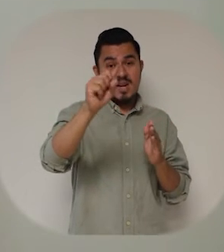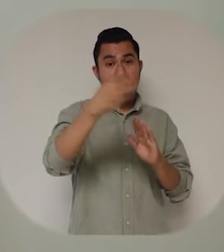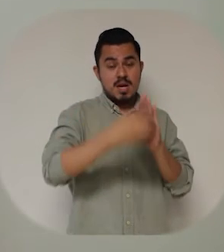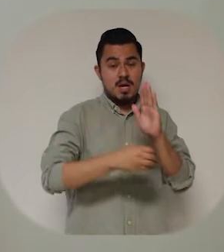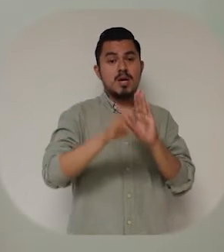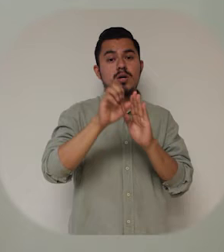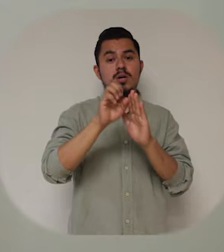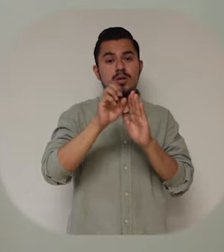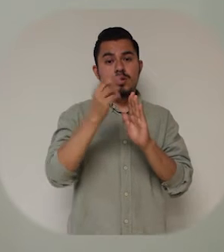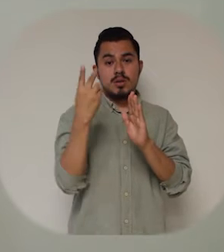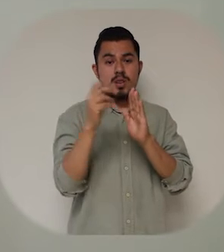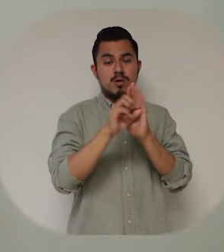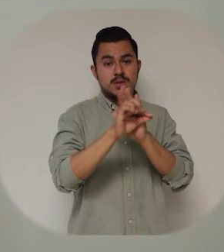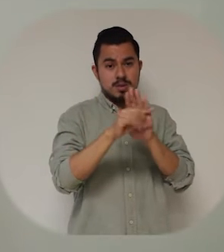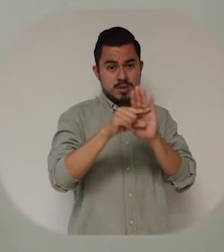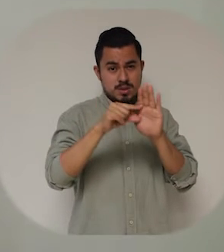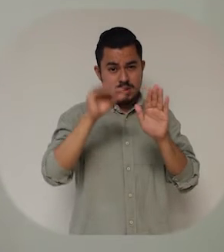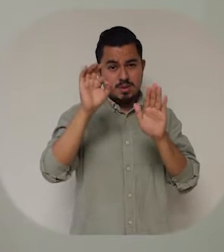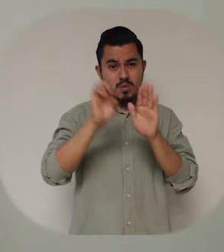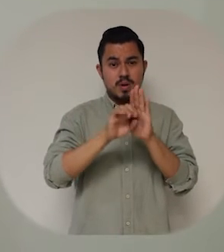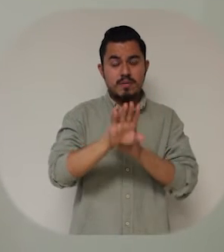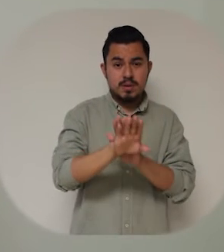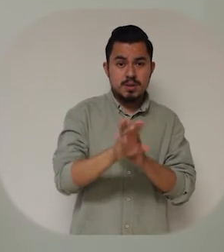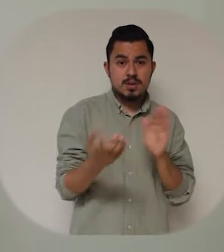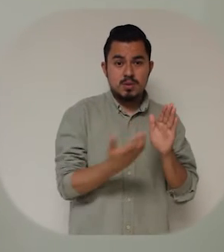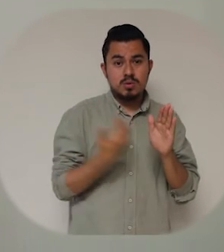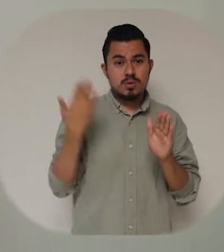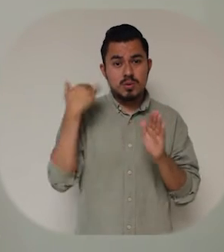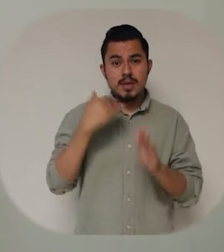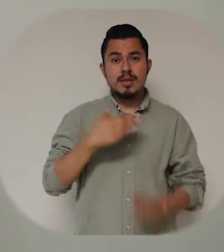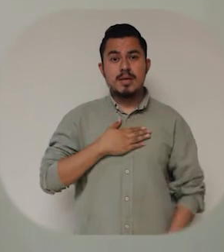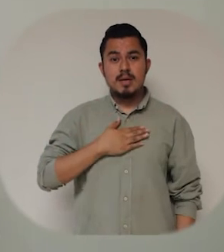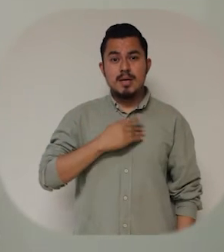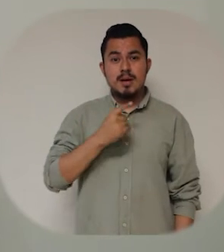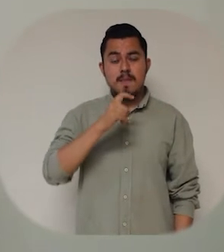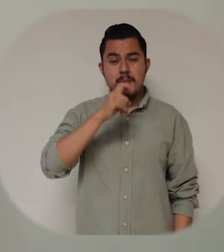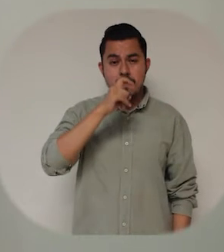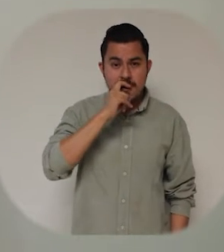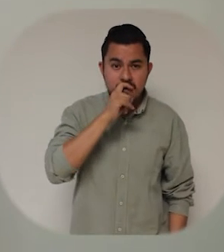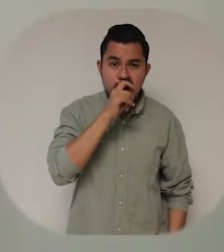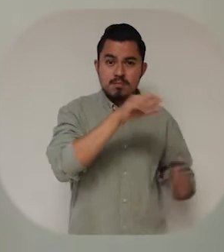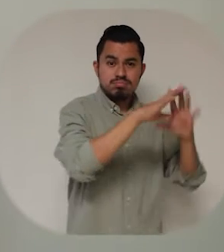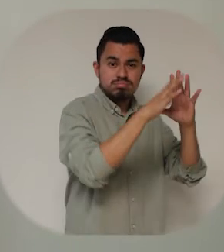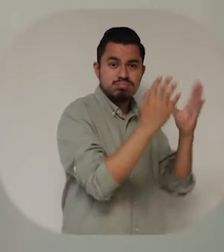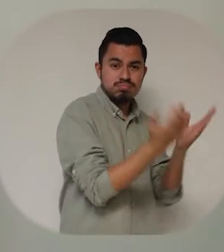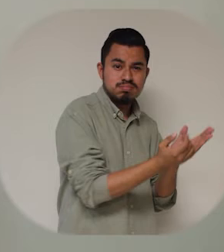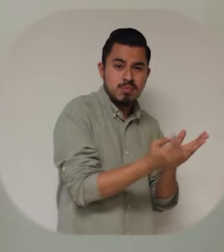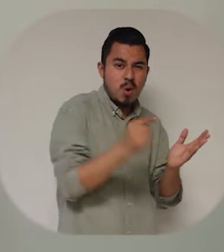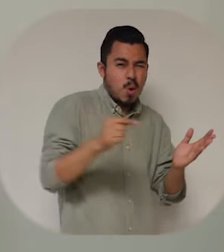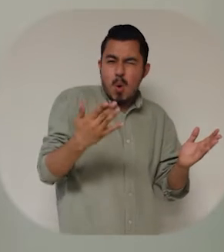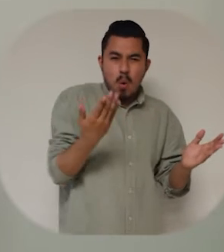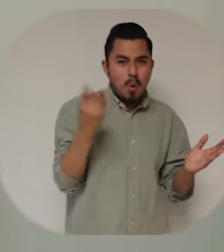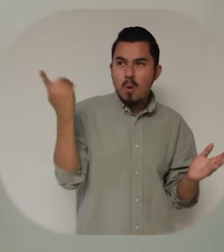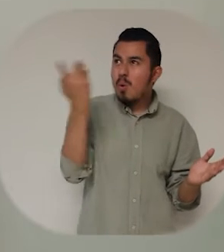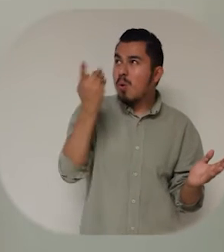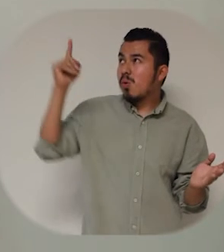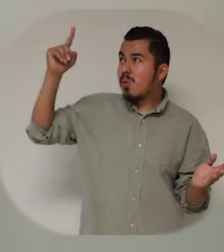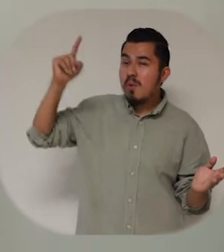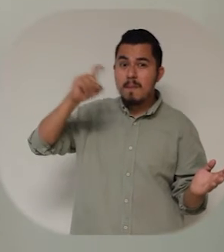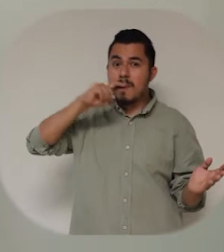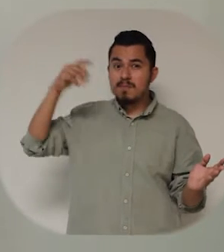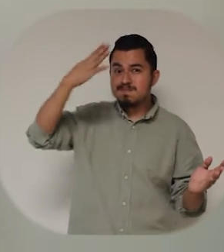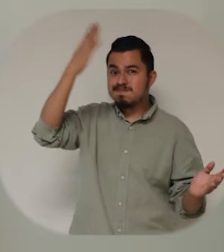mejor al Padre de los Espíritus y viviremos? De verdad, si decimos que has sido salvo, ¿no querrías